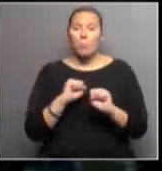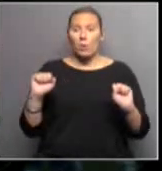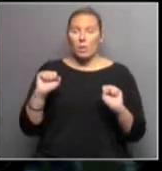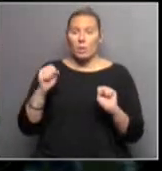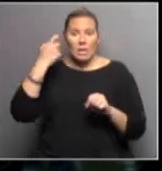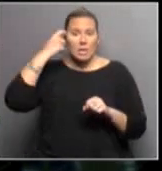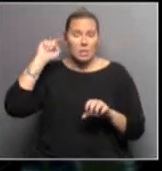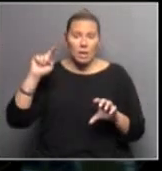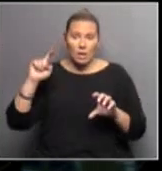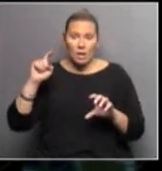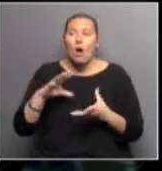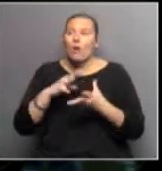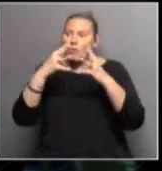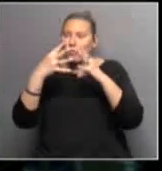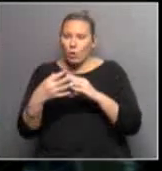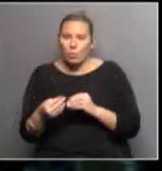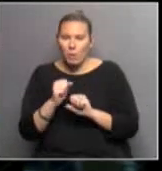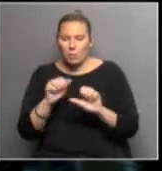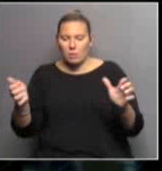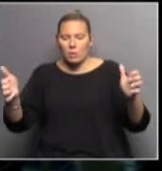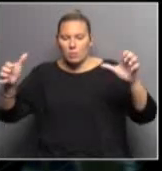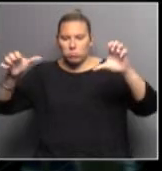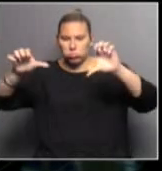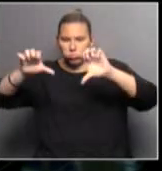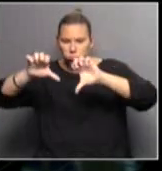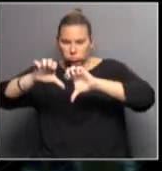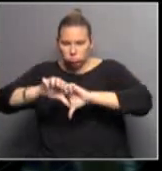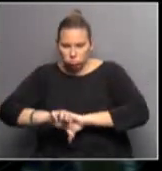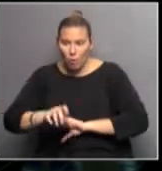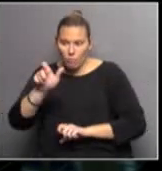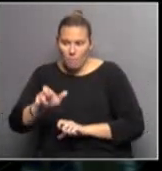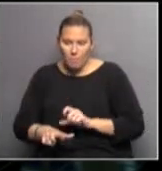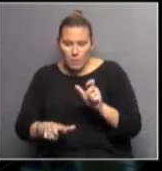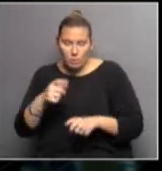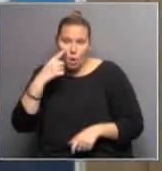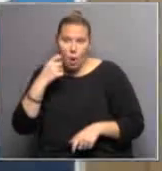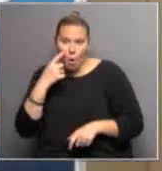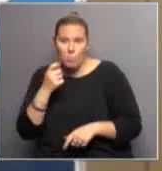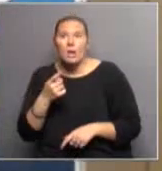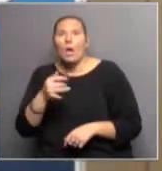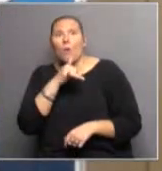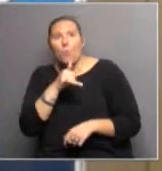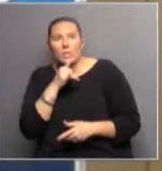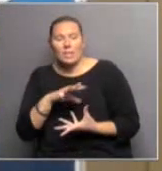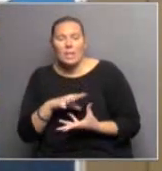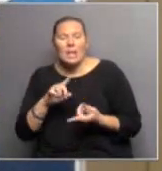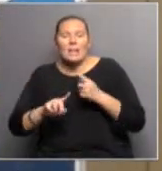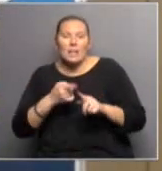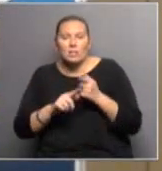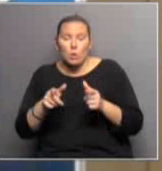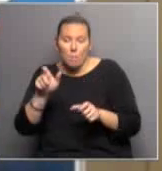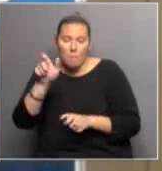deconstruir las formas diversas que tienen los varones y que traen de vincularse con sus parejas y